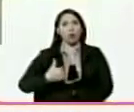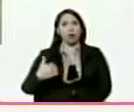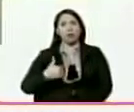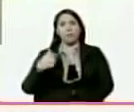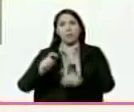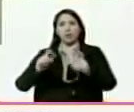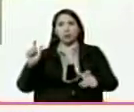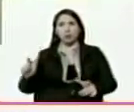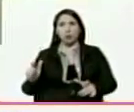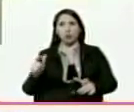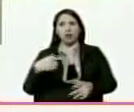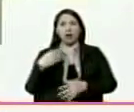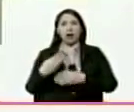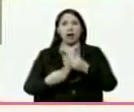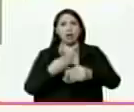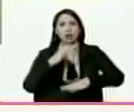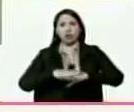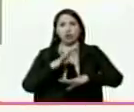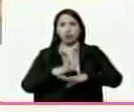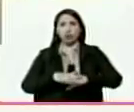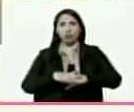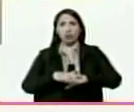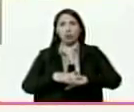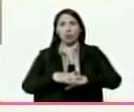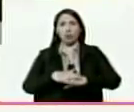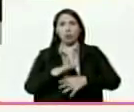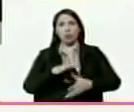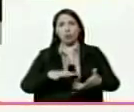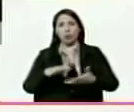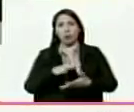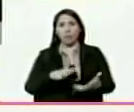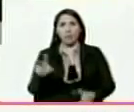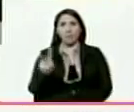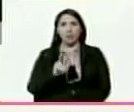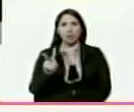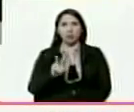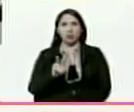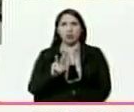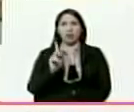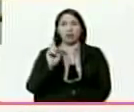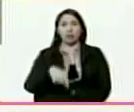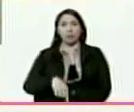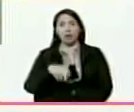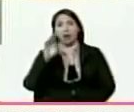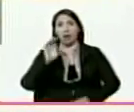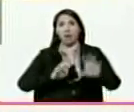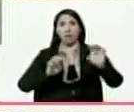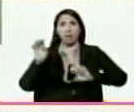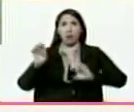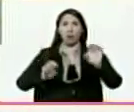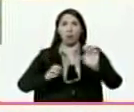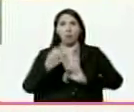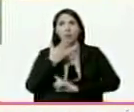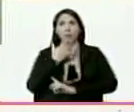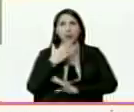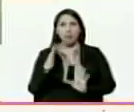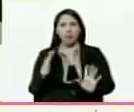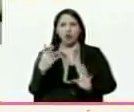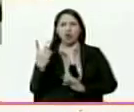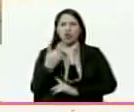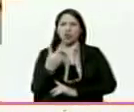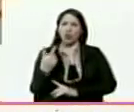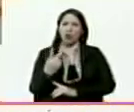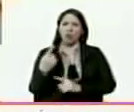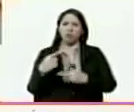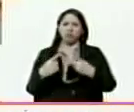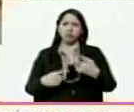cometido crímenes en Venezuela, y sobre todo en evaluar. Los dos casos son muy distintos, pero yo